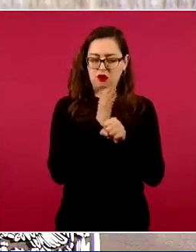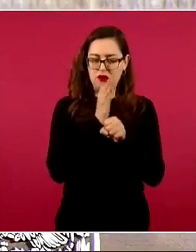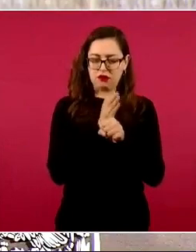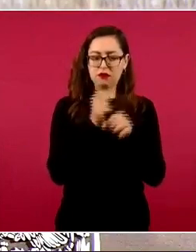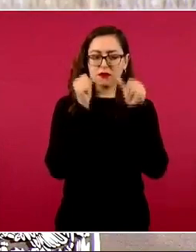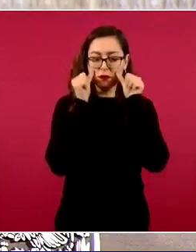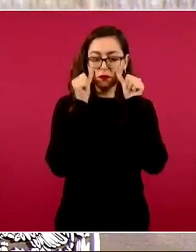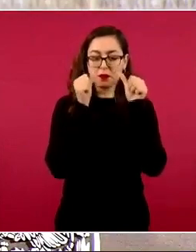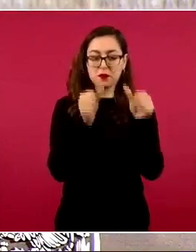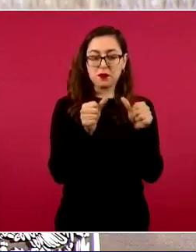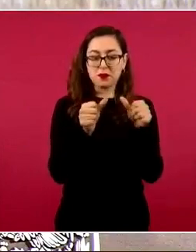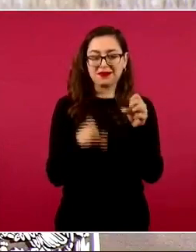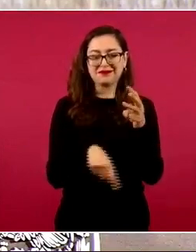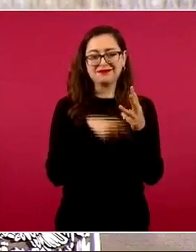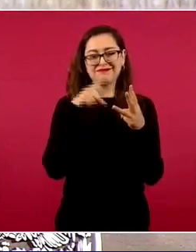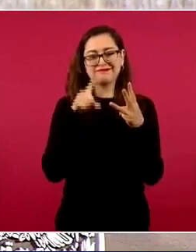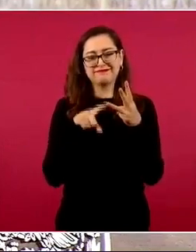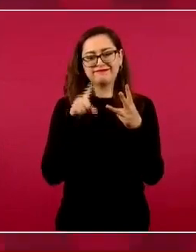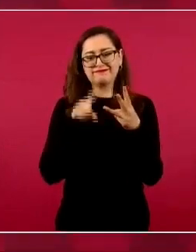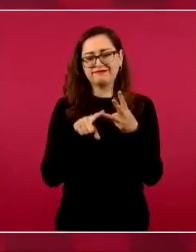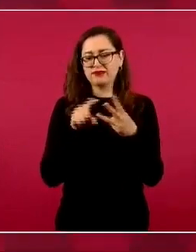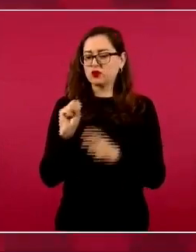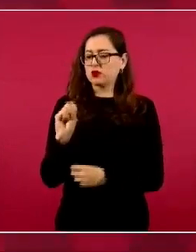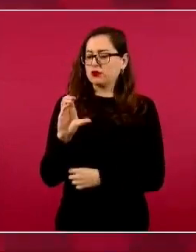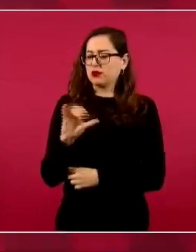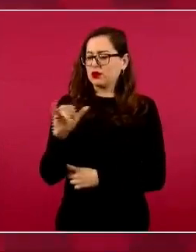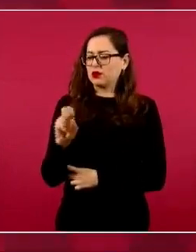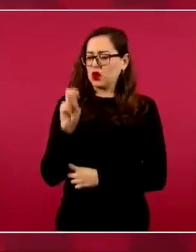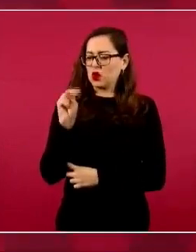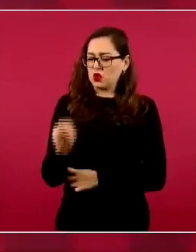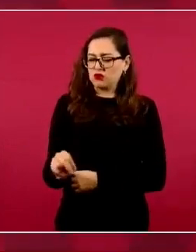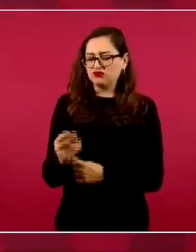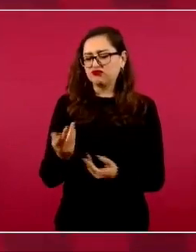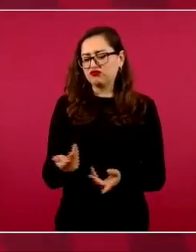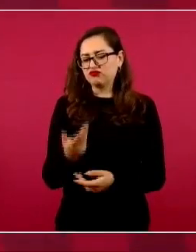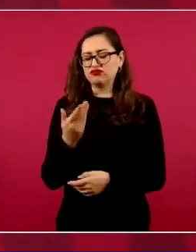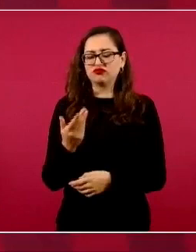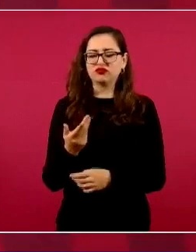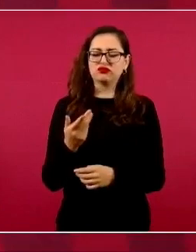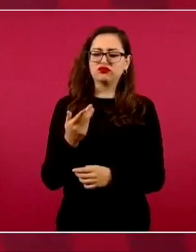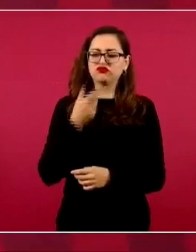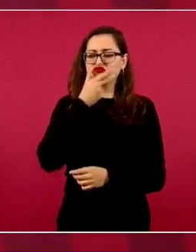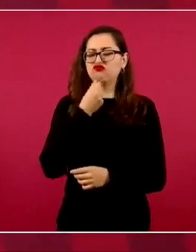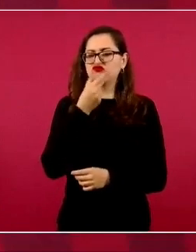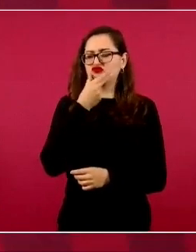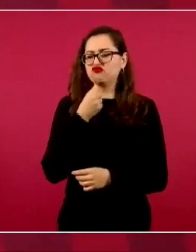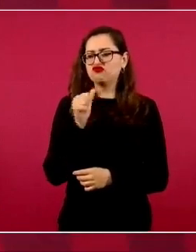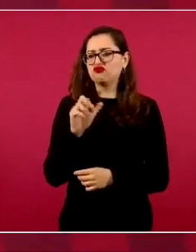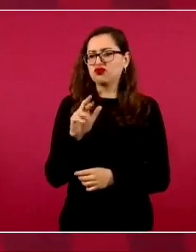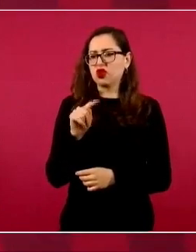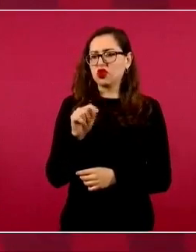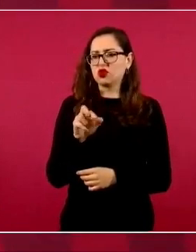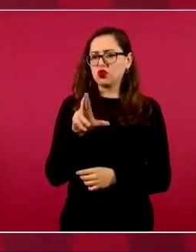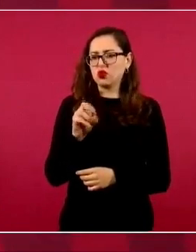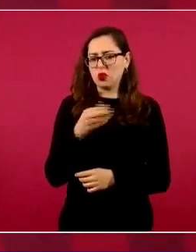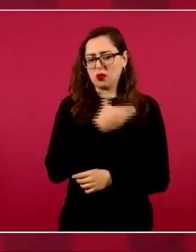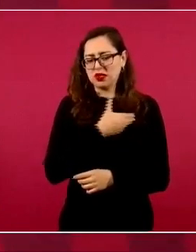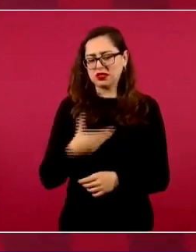a atenderlo. Sobre cómo deja el ministro Saldívar la Corte, yo pienso